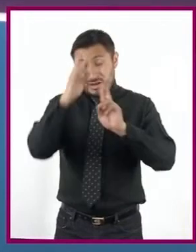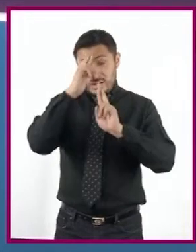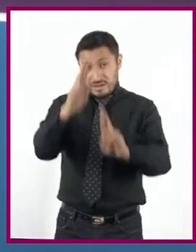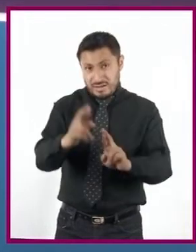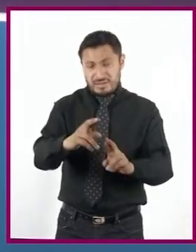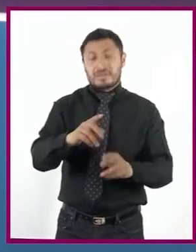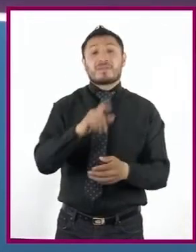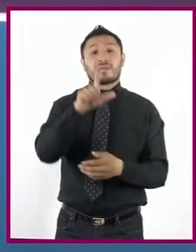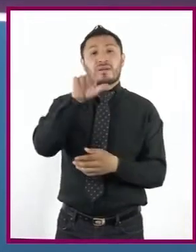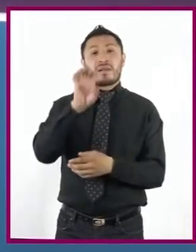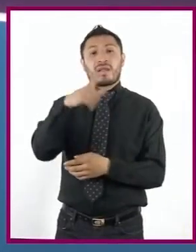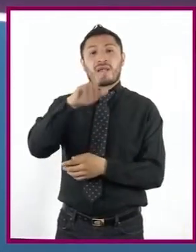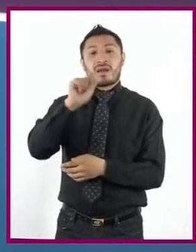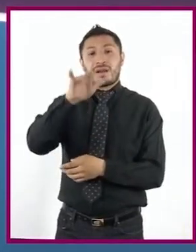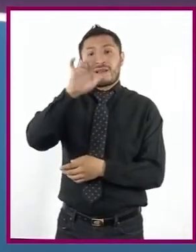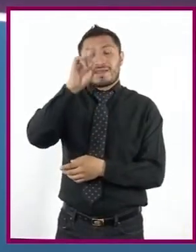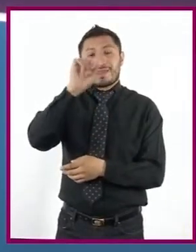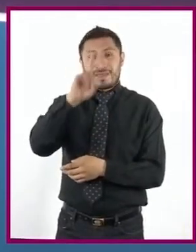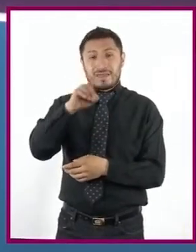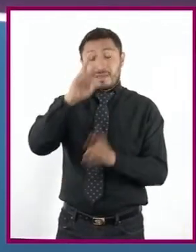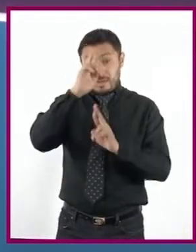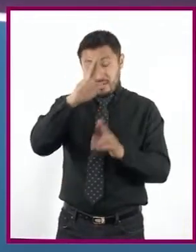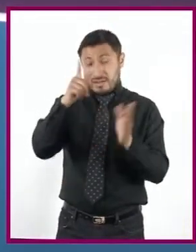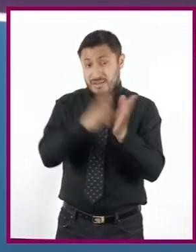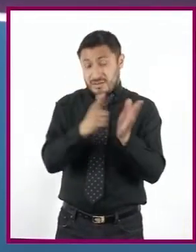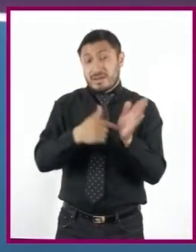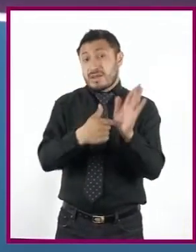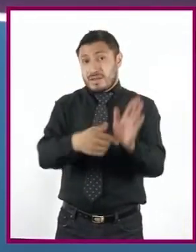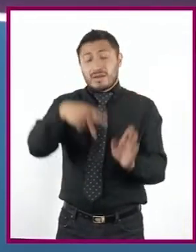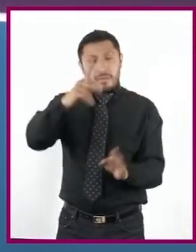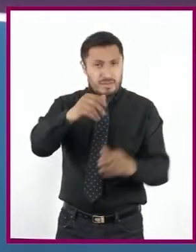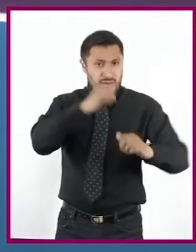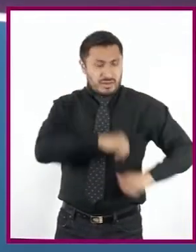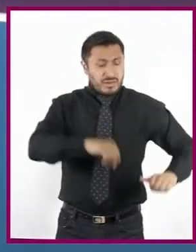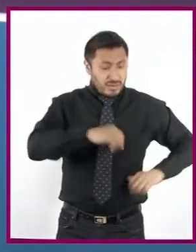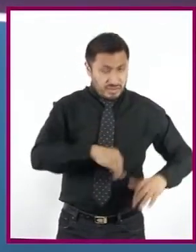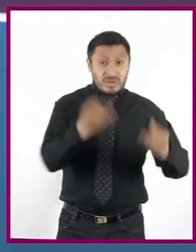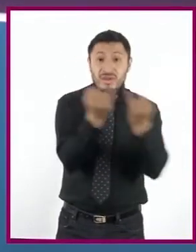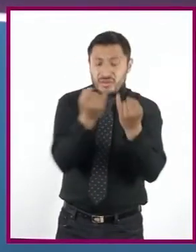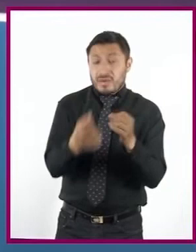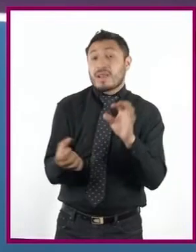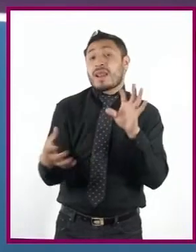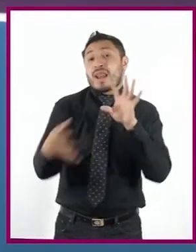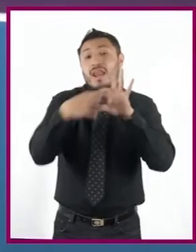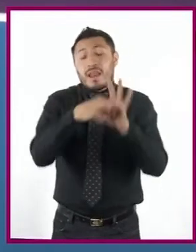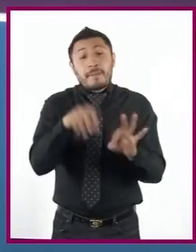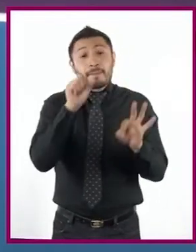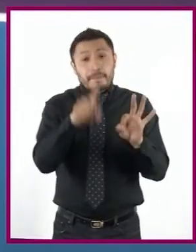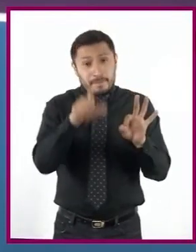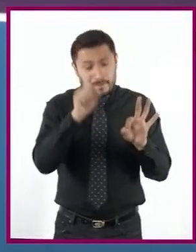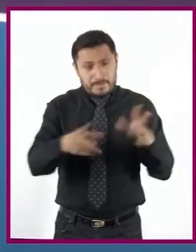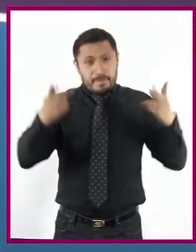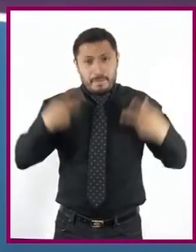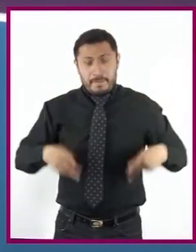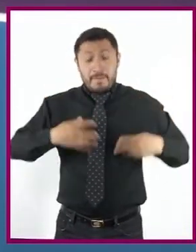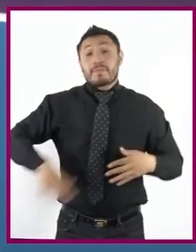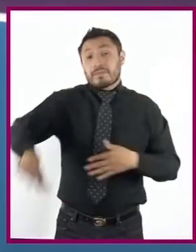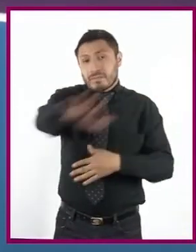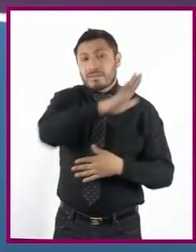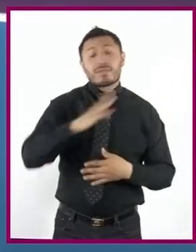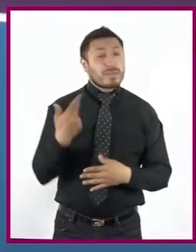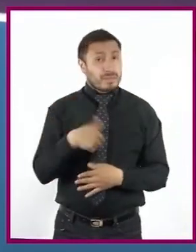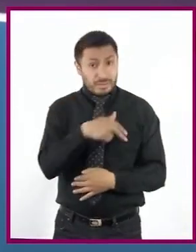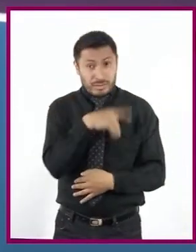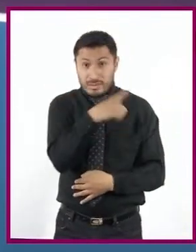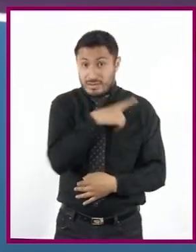con legalidad. Pero no solamente las autoridades deben de actuar, sino que también las y los ciudadanos,